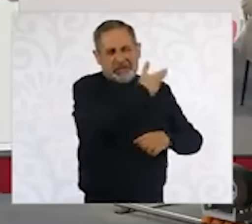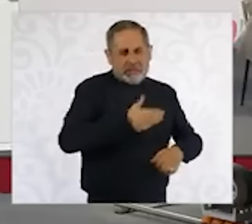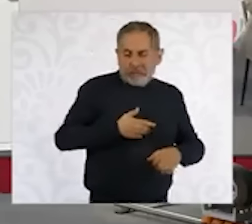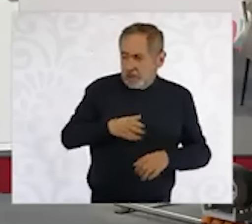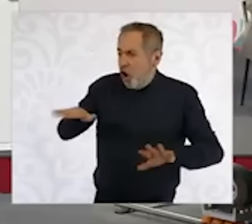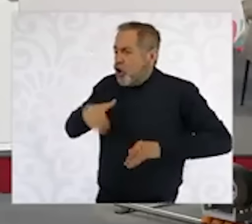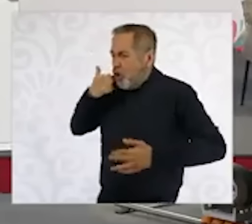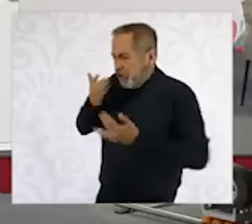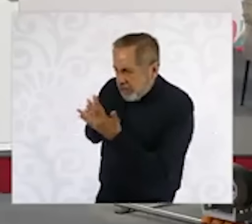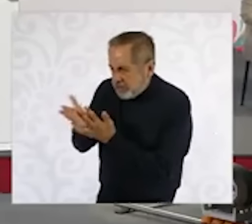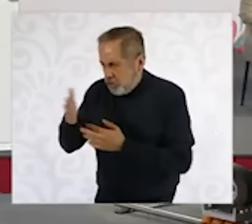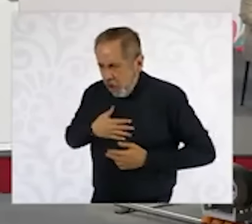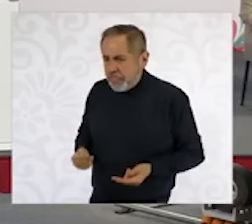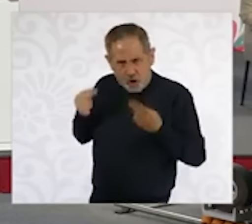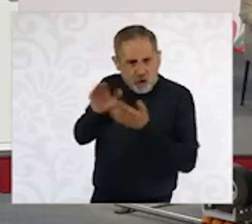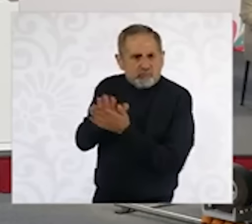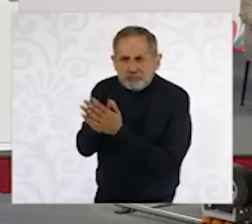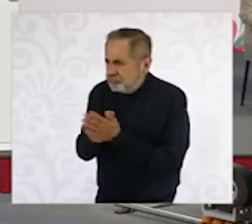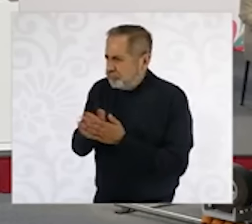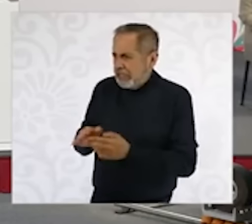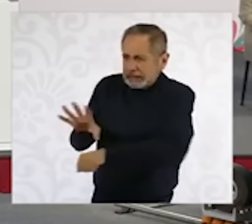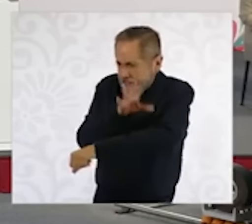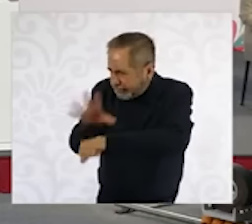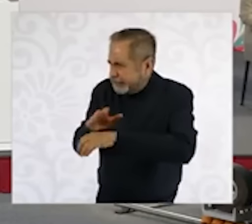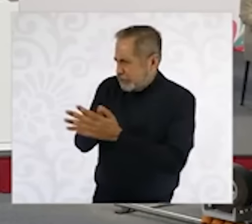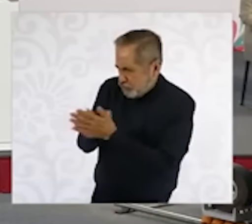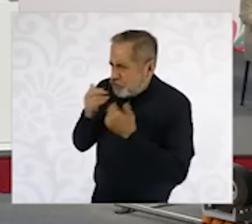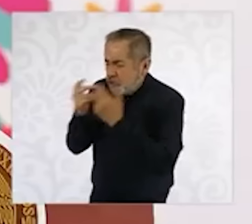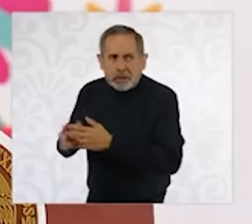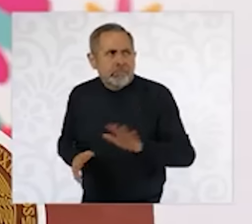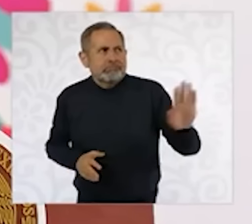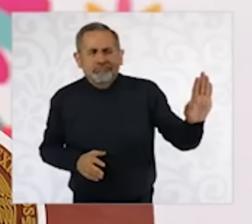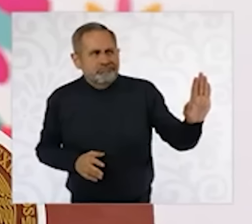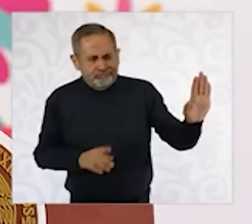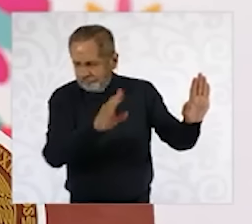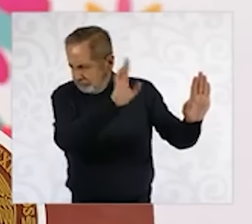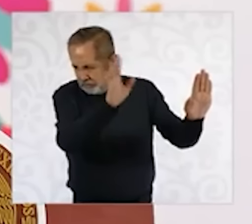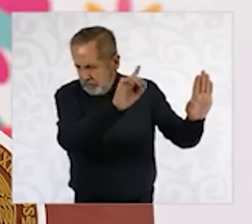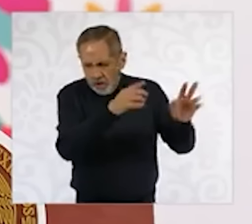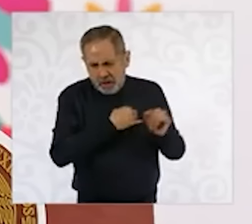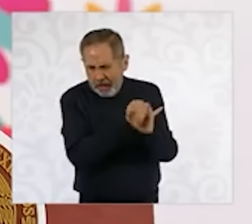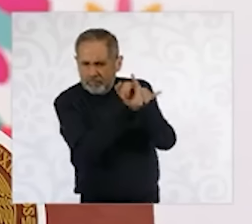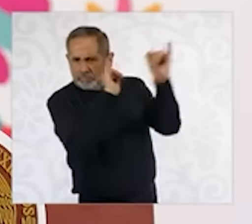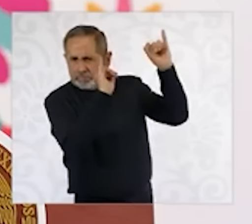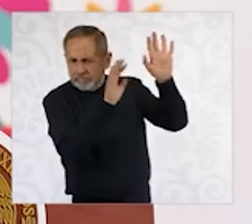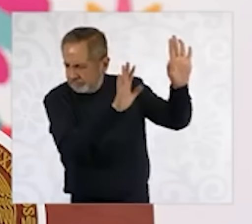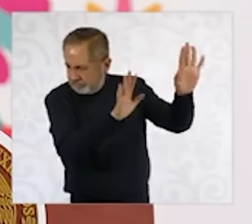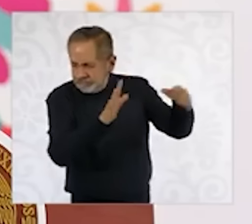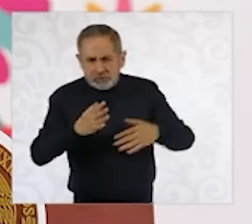negocio de los energéticos o a la electricidad le respondo que apenas estamos independizándonos de las